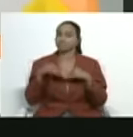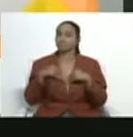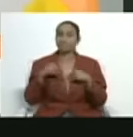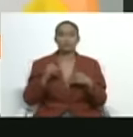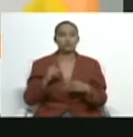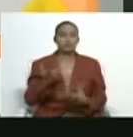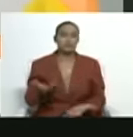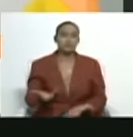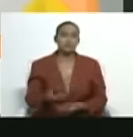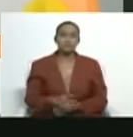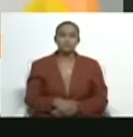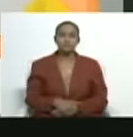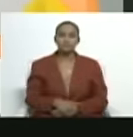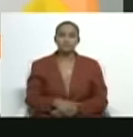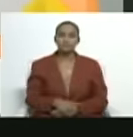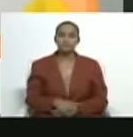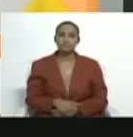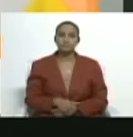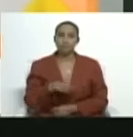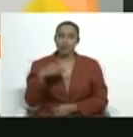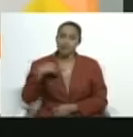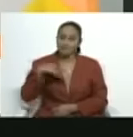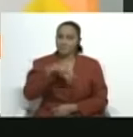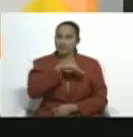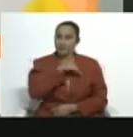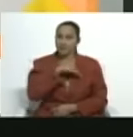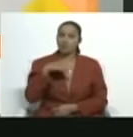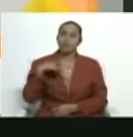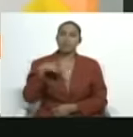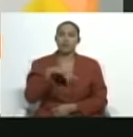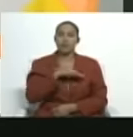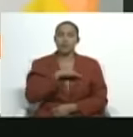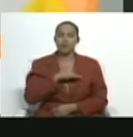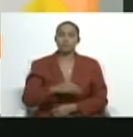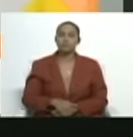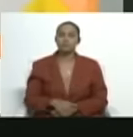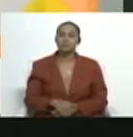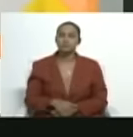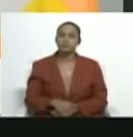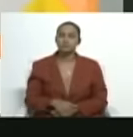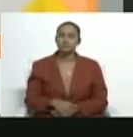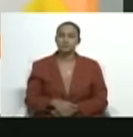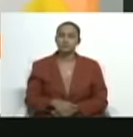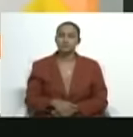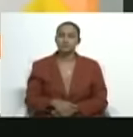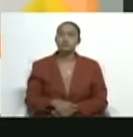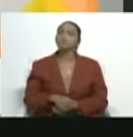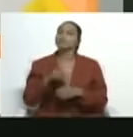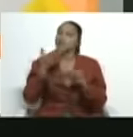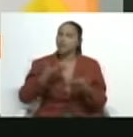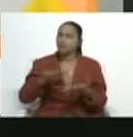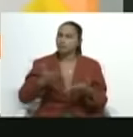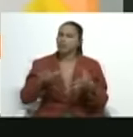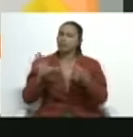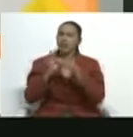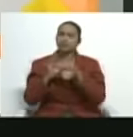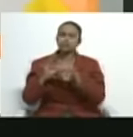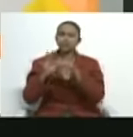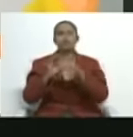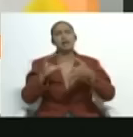enérgicos pronunciamientos responden a nuestra voluntad inclaudicable de consolidar América Latina y el Caribe como zona de